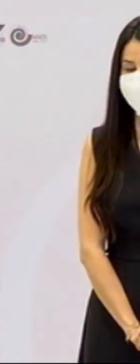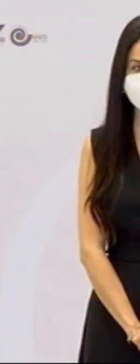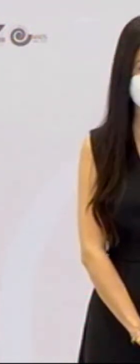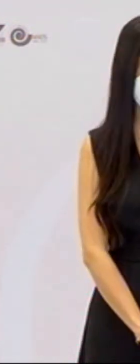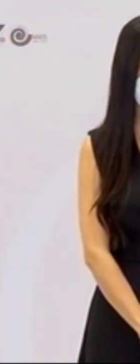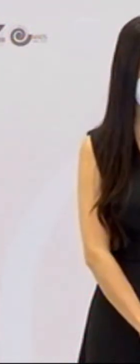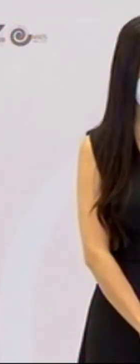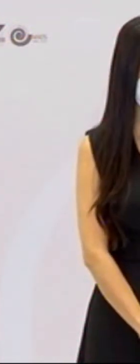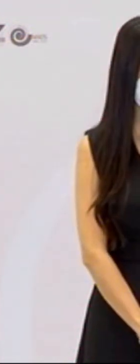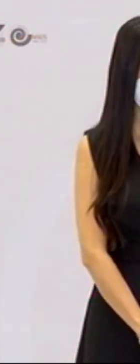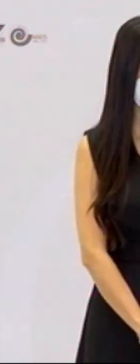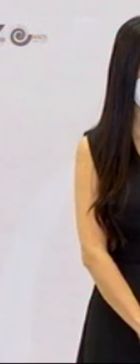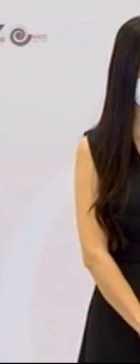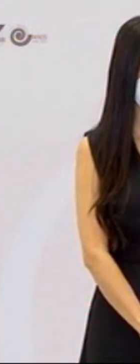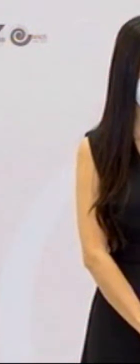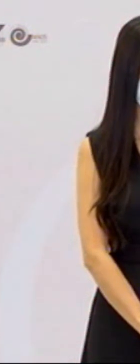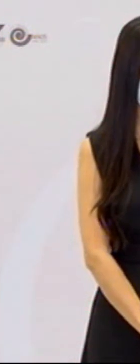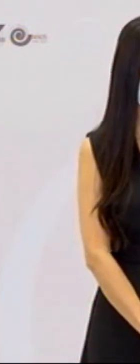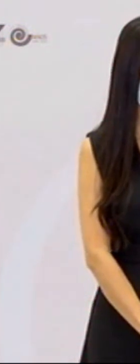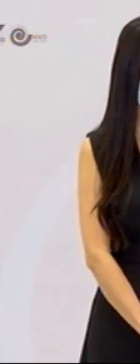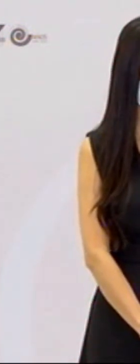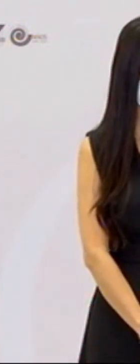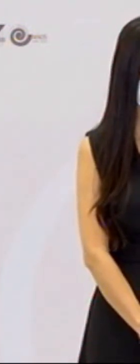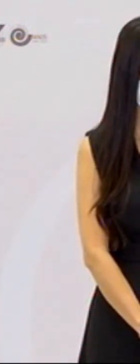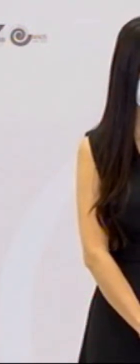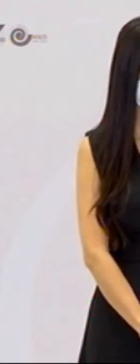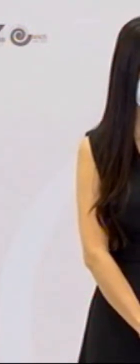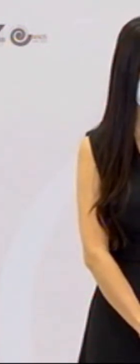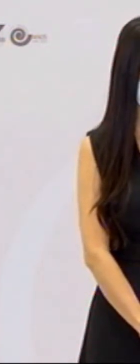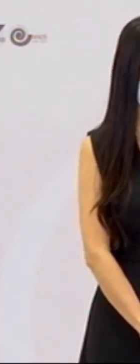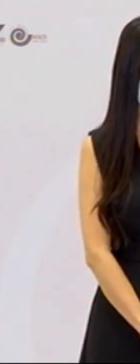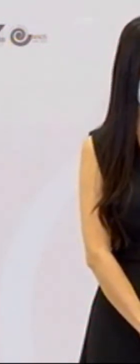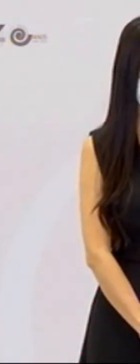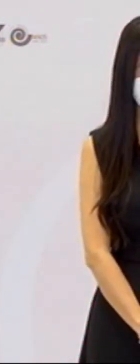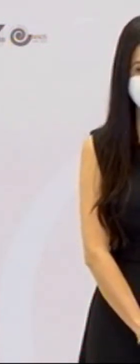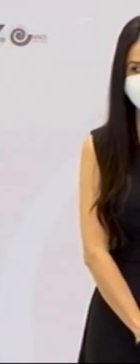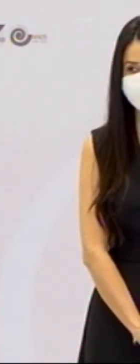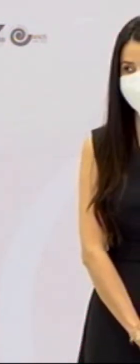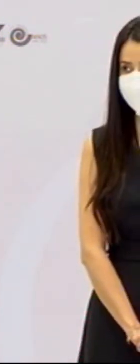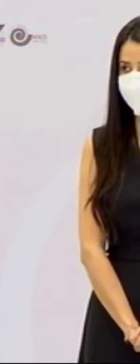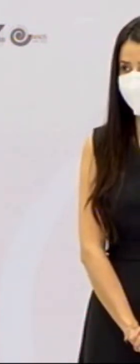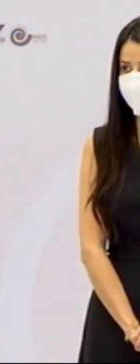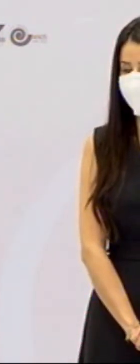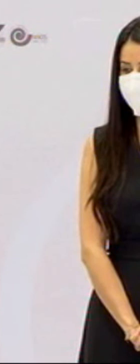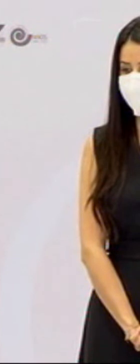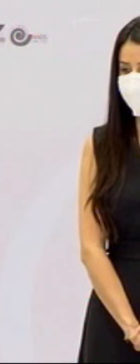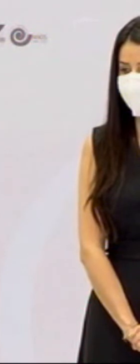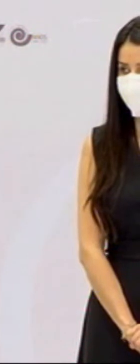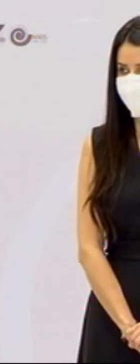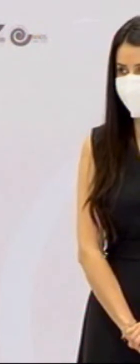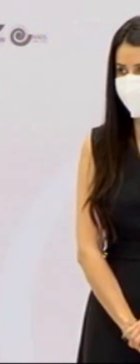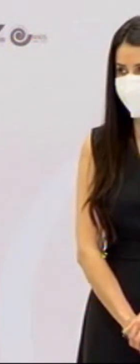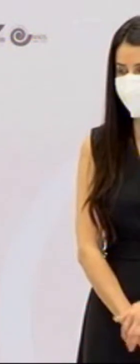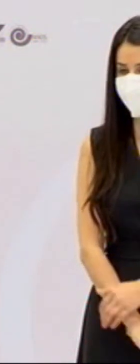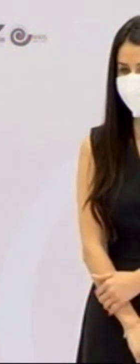altos, y entre otras razones porque siempre ha sido esta comunidad autónoma. Por eso digo esto, porque muchos